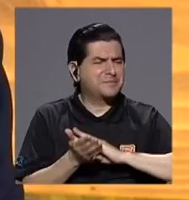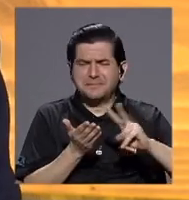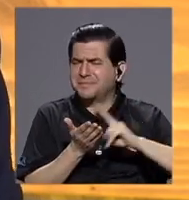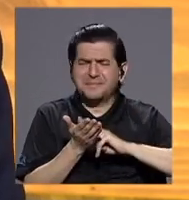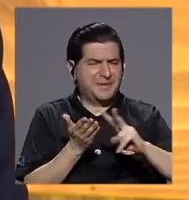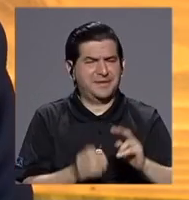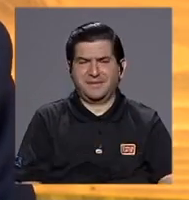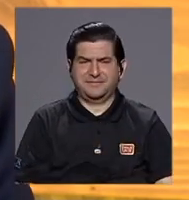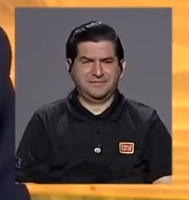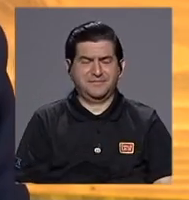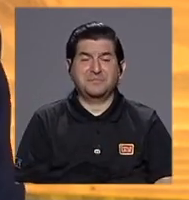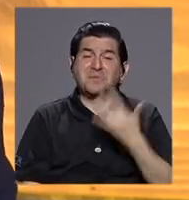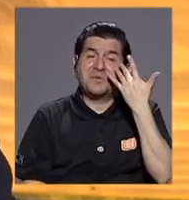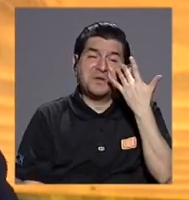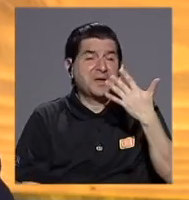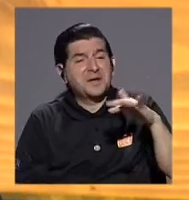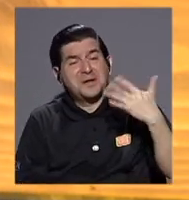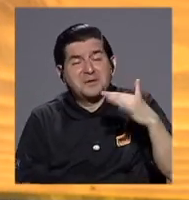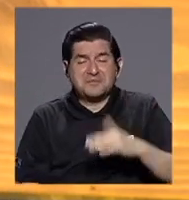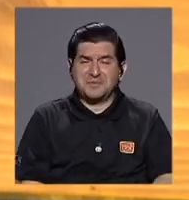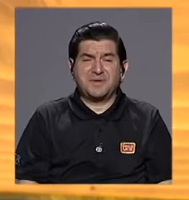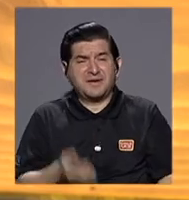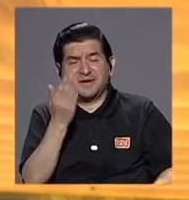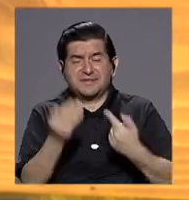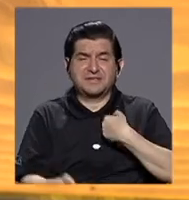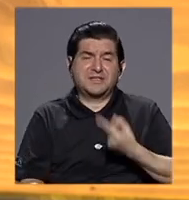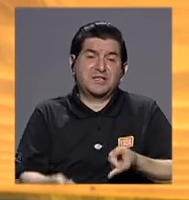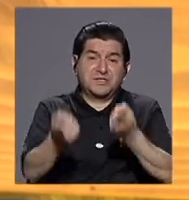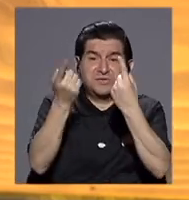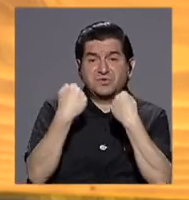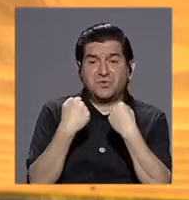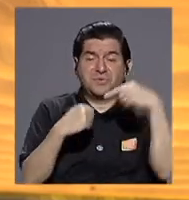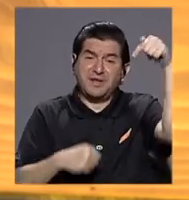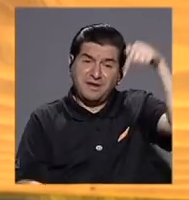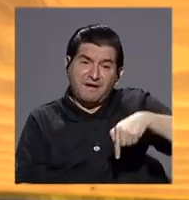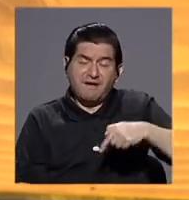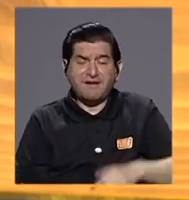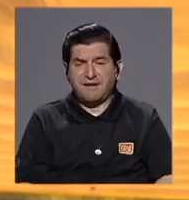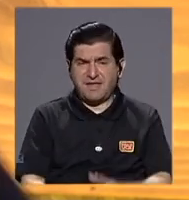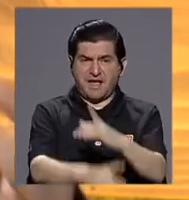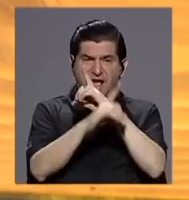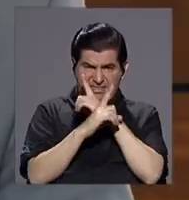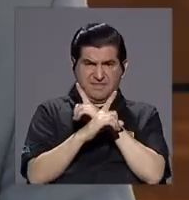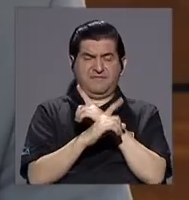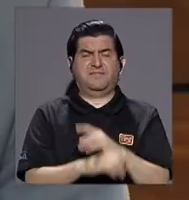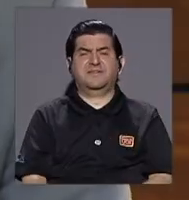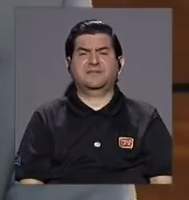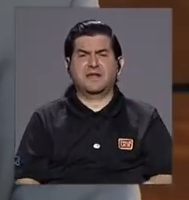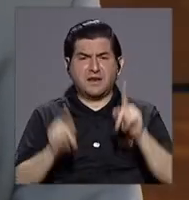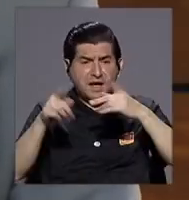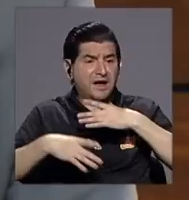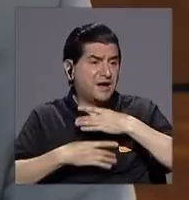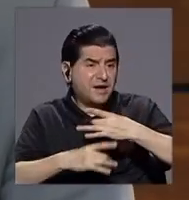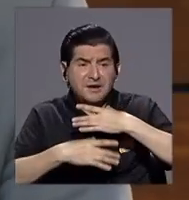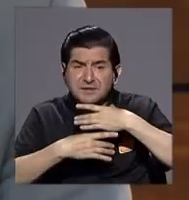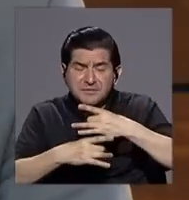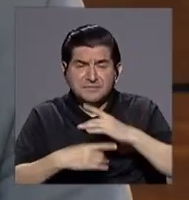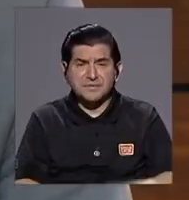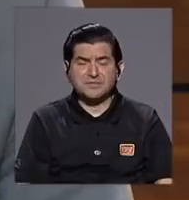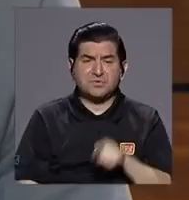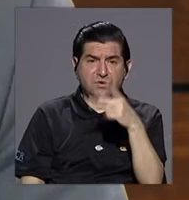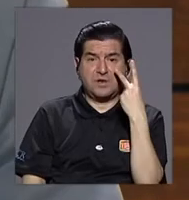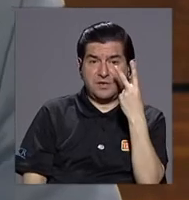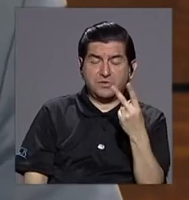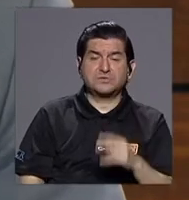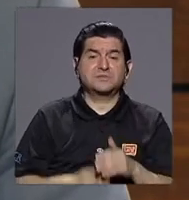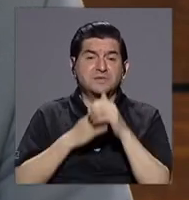porque entonces parece como si yo hubiera venido aquí a defender una... A la gente le interesa, don Francisco, y lo ven usted